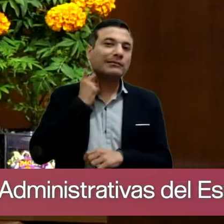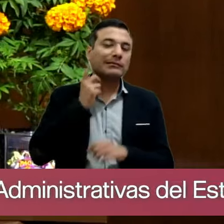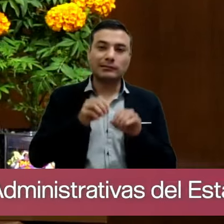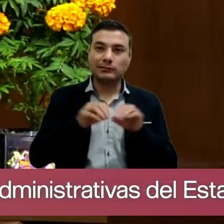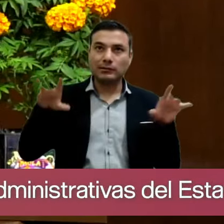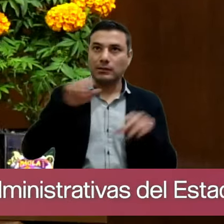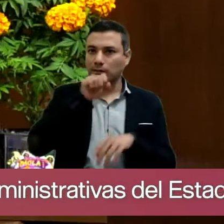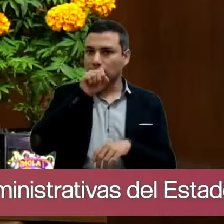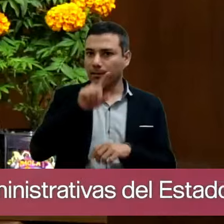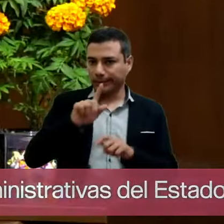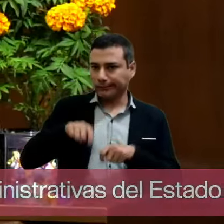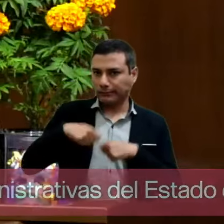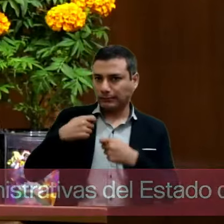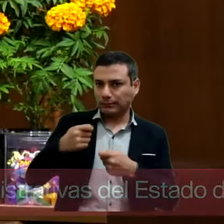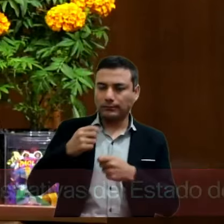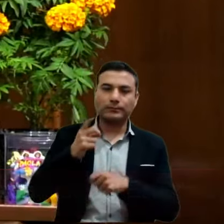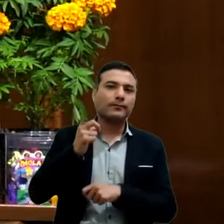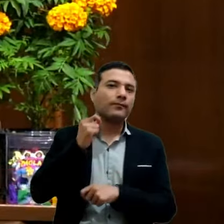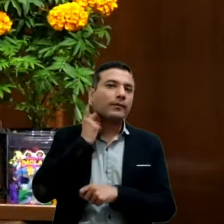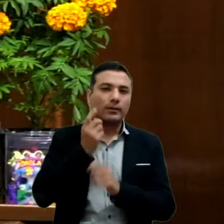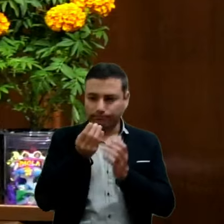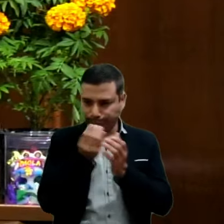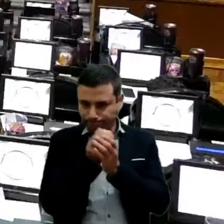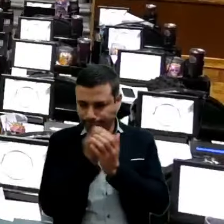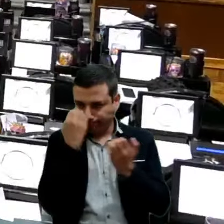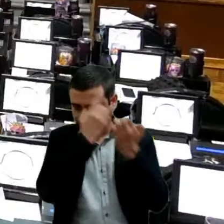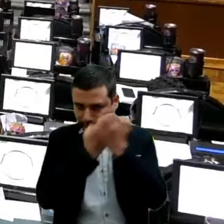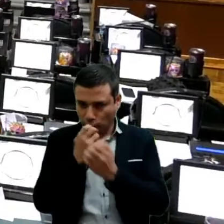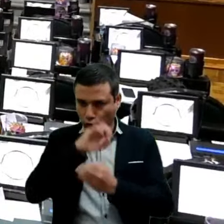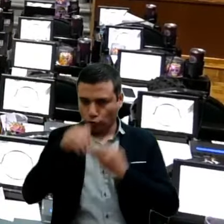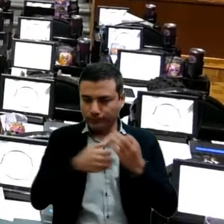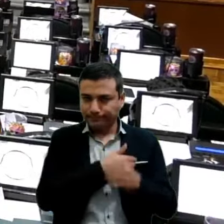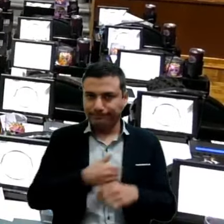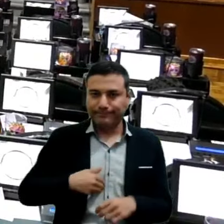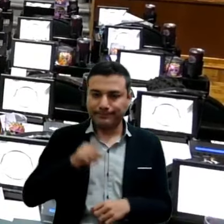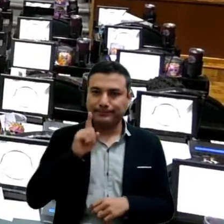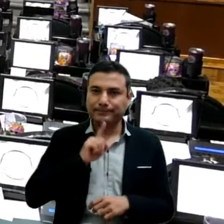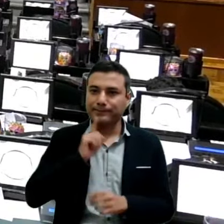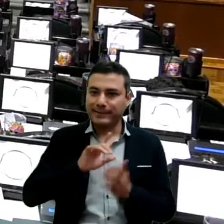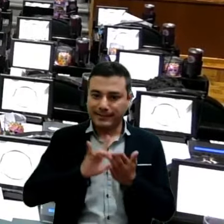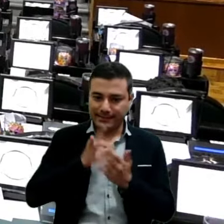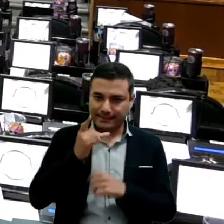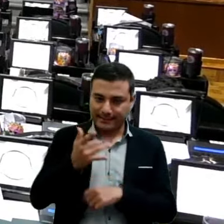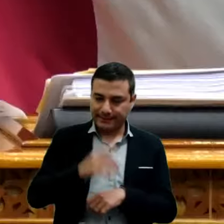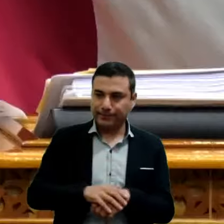turnada para su dictamen. Es cuanto, Presidenta. Gracias. Muchas gracias. Gracias, diputado José Miguel.